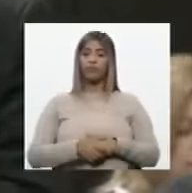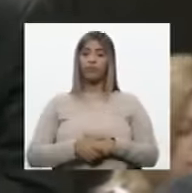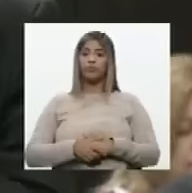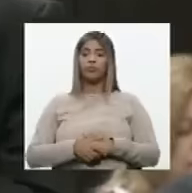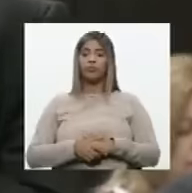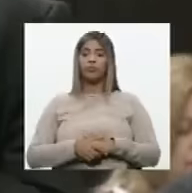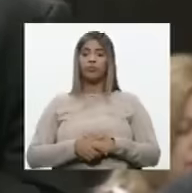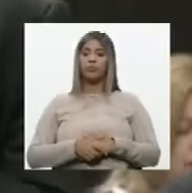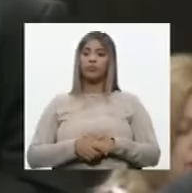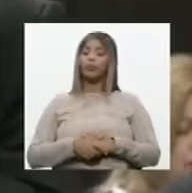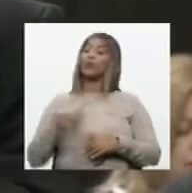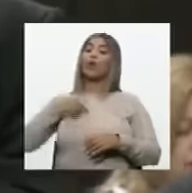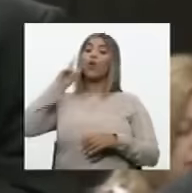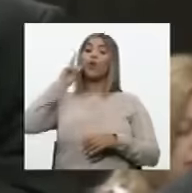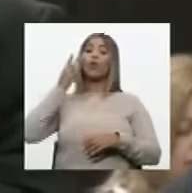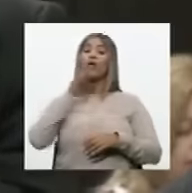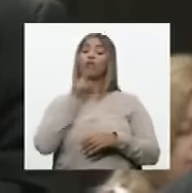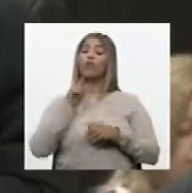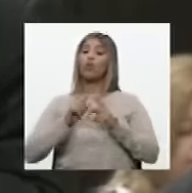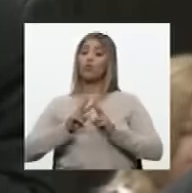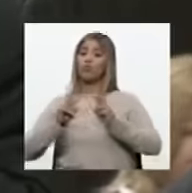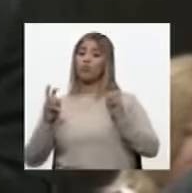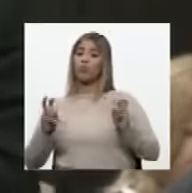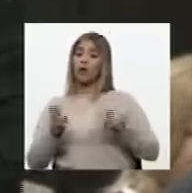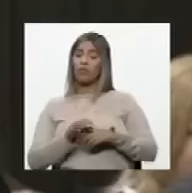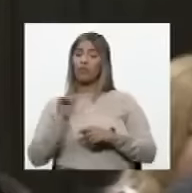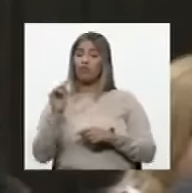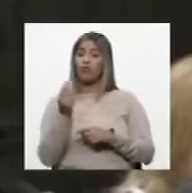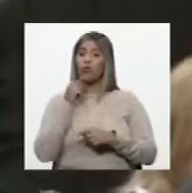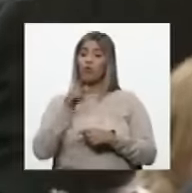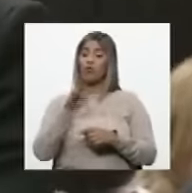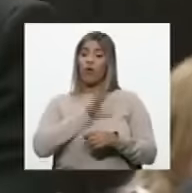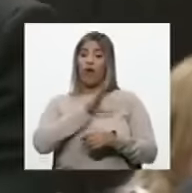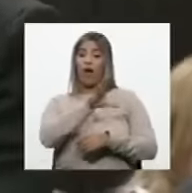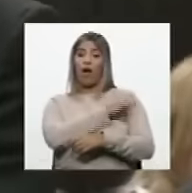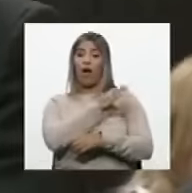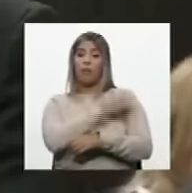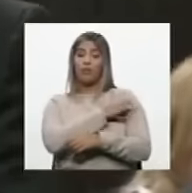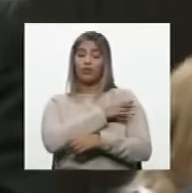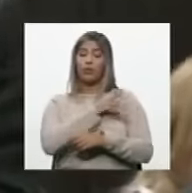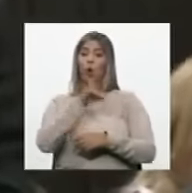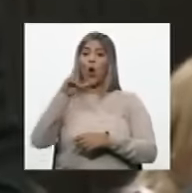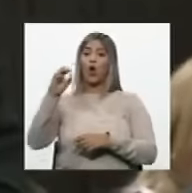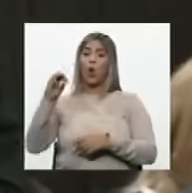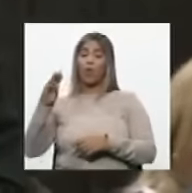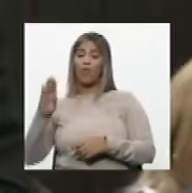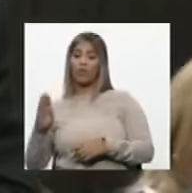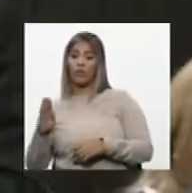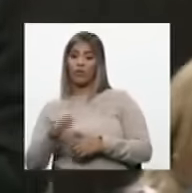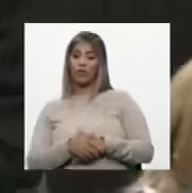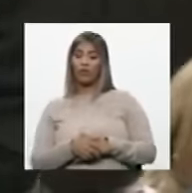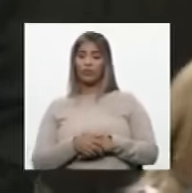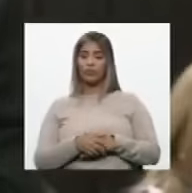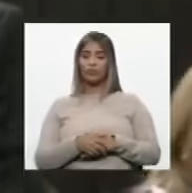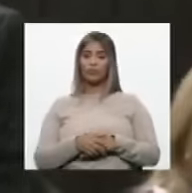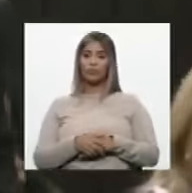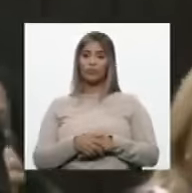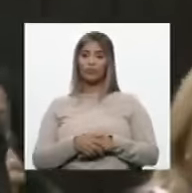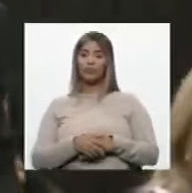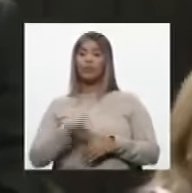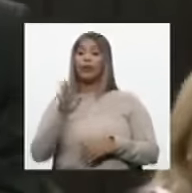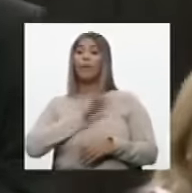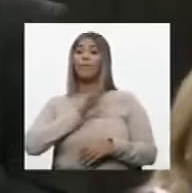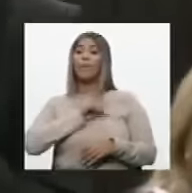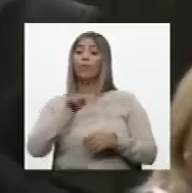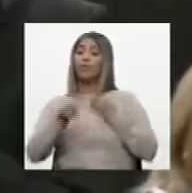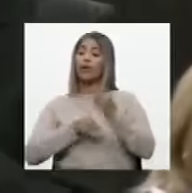permitió indudablemente un proceso de modernización. Y son los adecos, es Rómulo Betancourt, es parte de